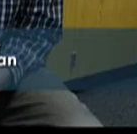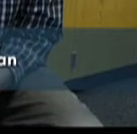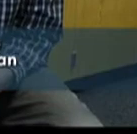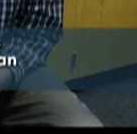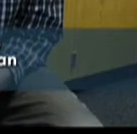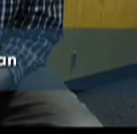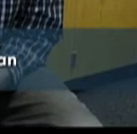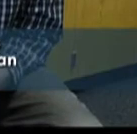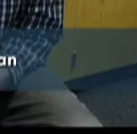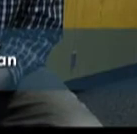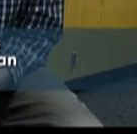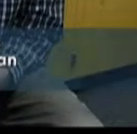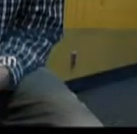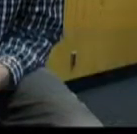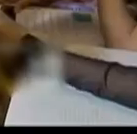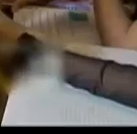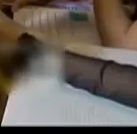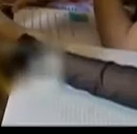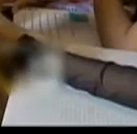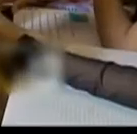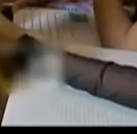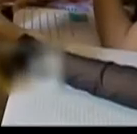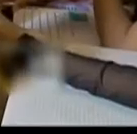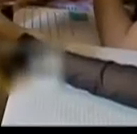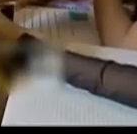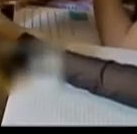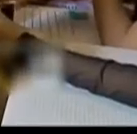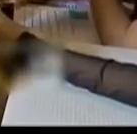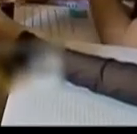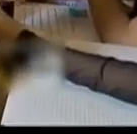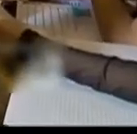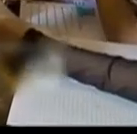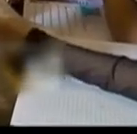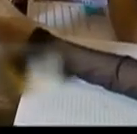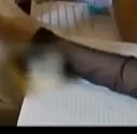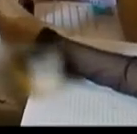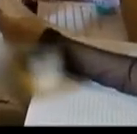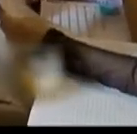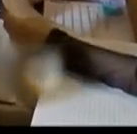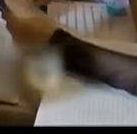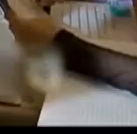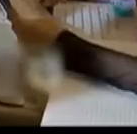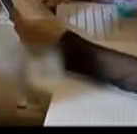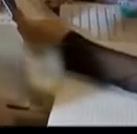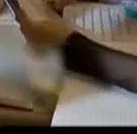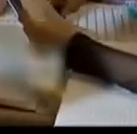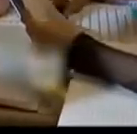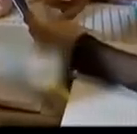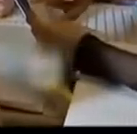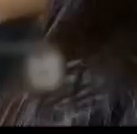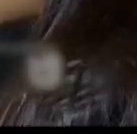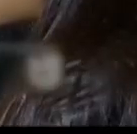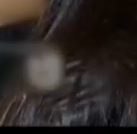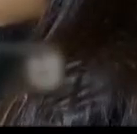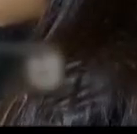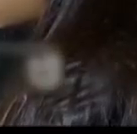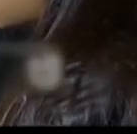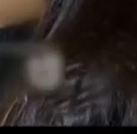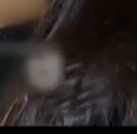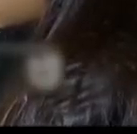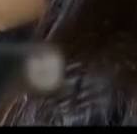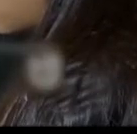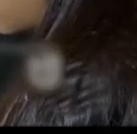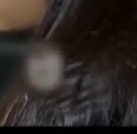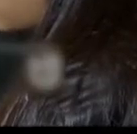can learn a skill. El involucramiento de la familia, el acceso a información sobre oportunidades educativas y